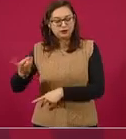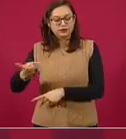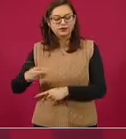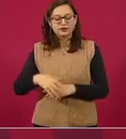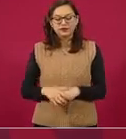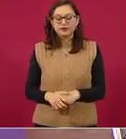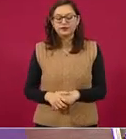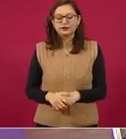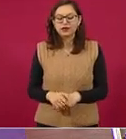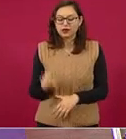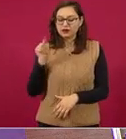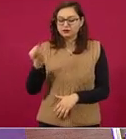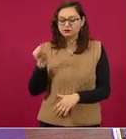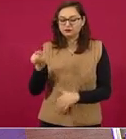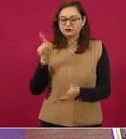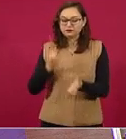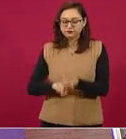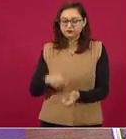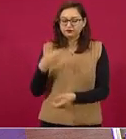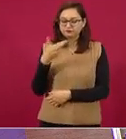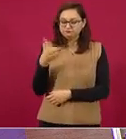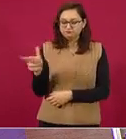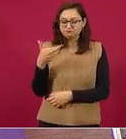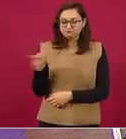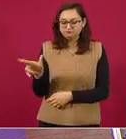a un restaurante. Allá